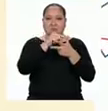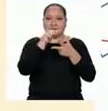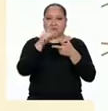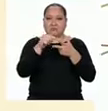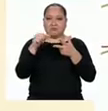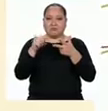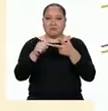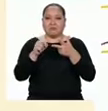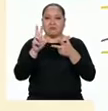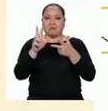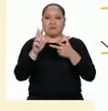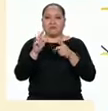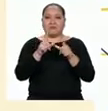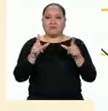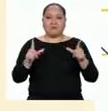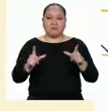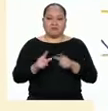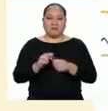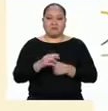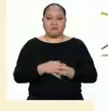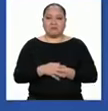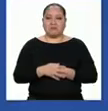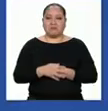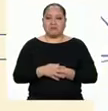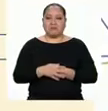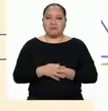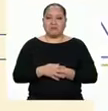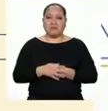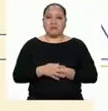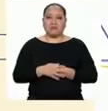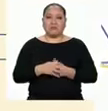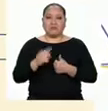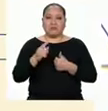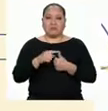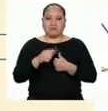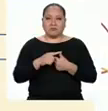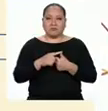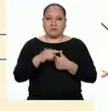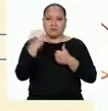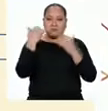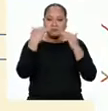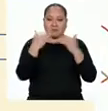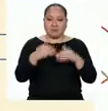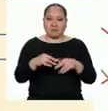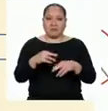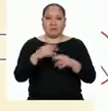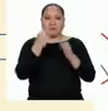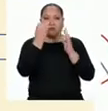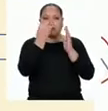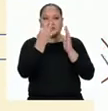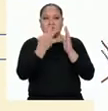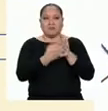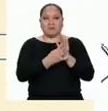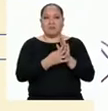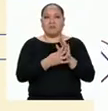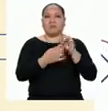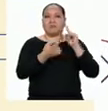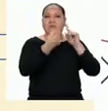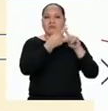solo consideramos los 3 primeros valores. Realizamos el conteo, el cálculo de